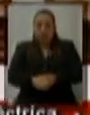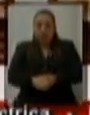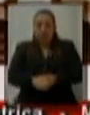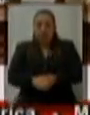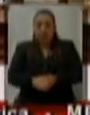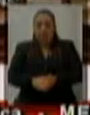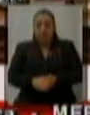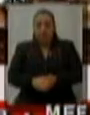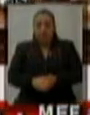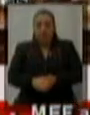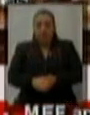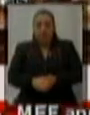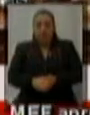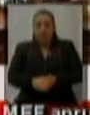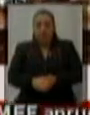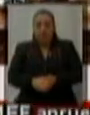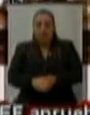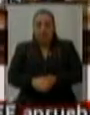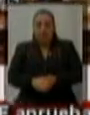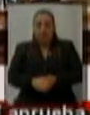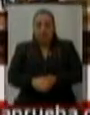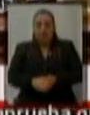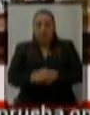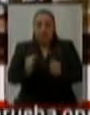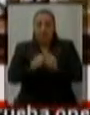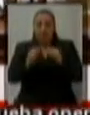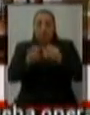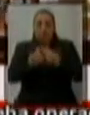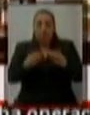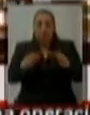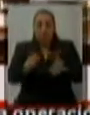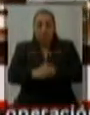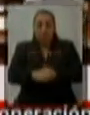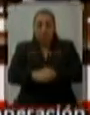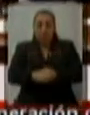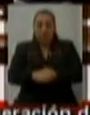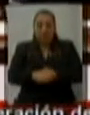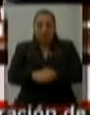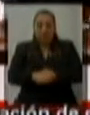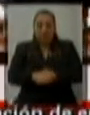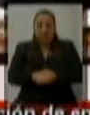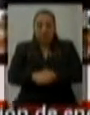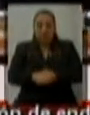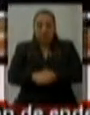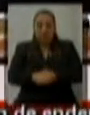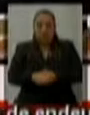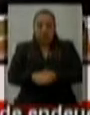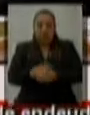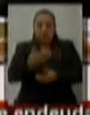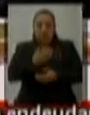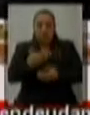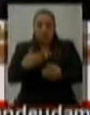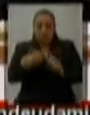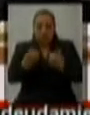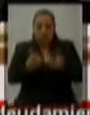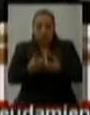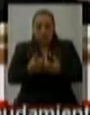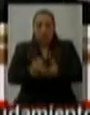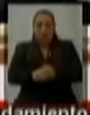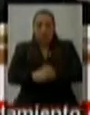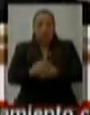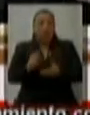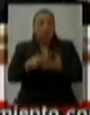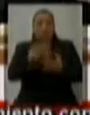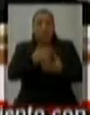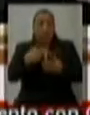de cómo laboran las diferentes bancadas políticas. Y ahí escucha atentamente el presidente del Parlamento, o el presidente de